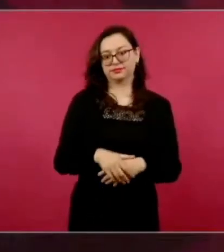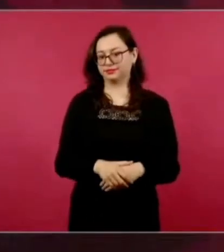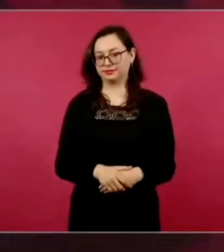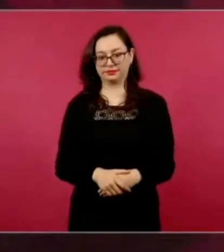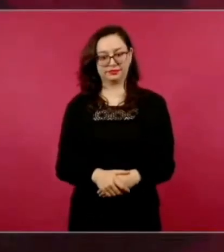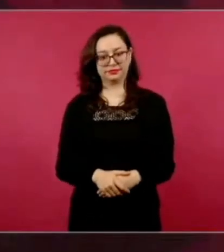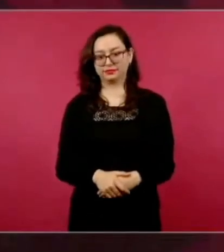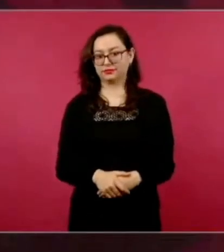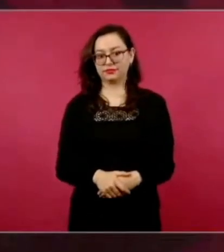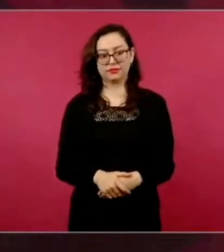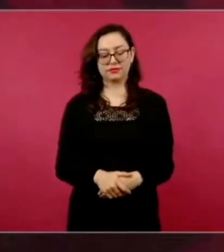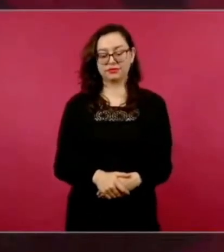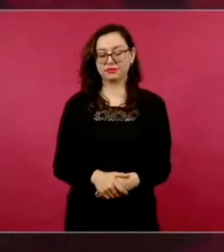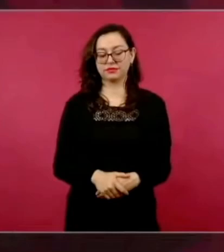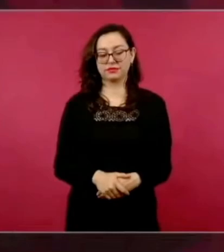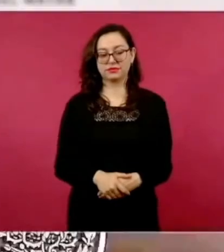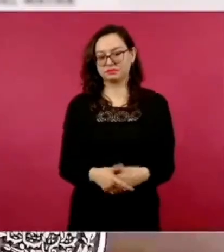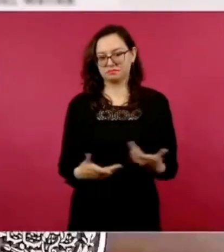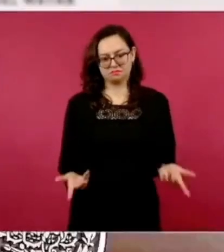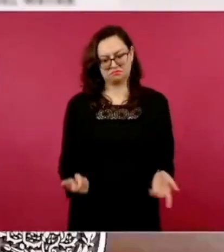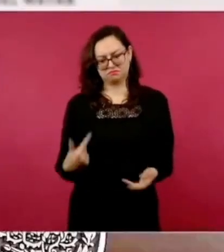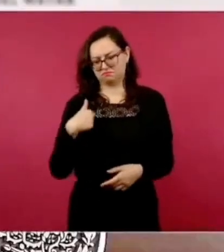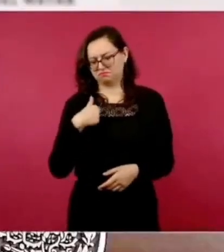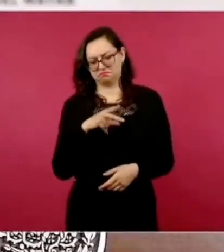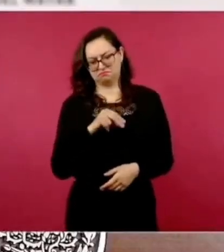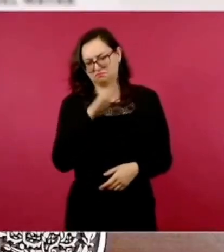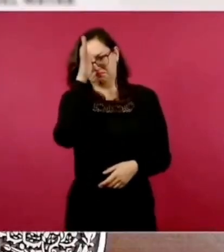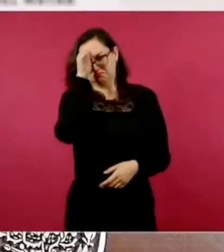¿Y qué problema